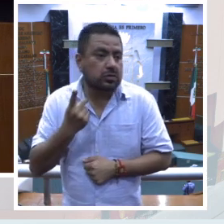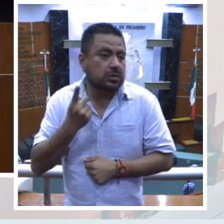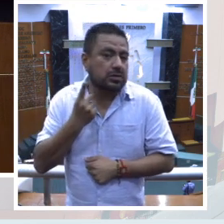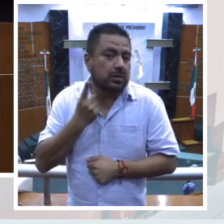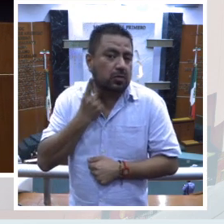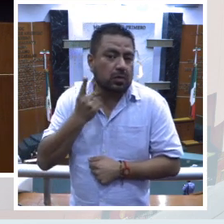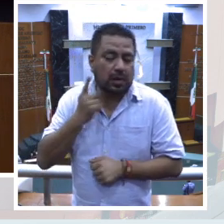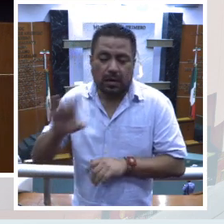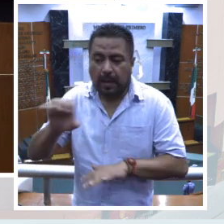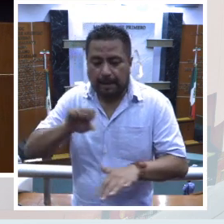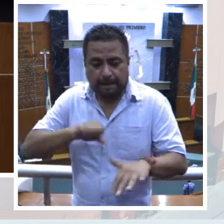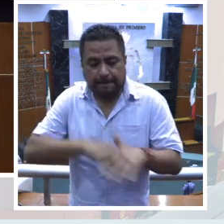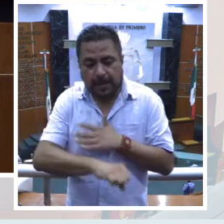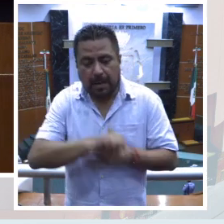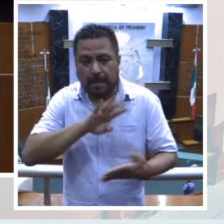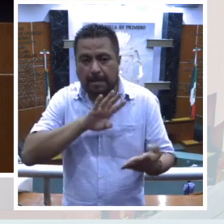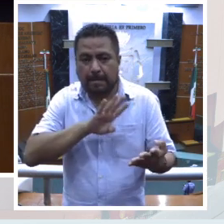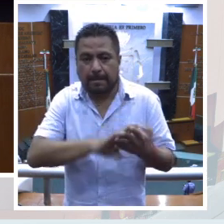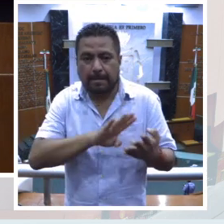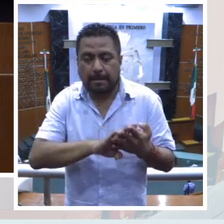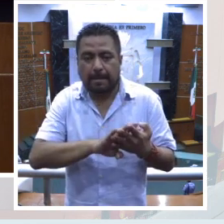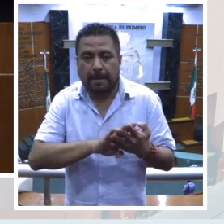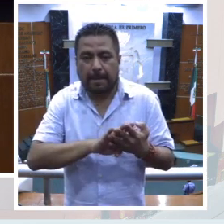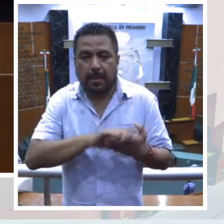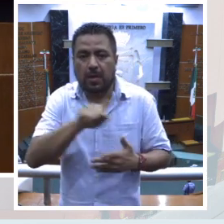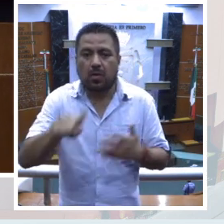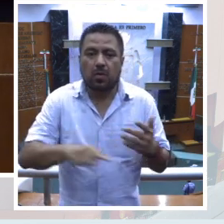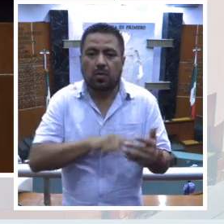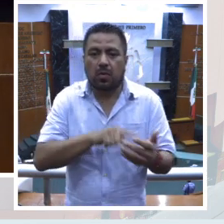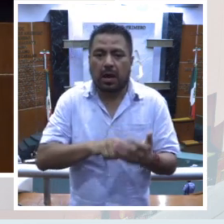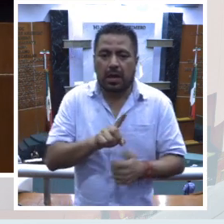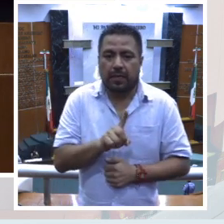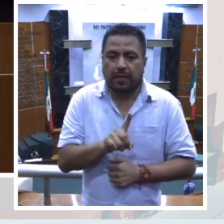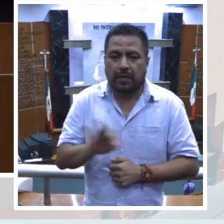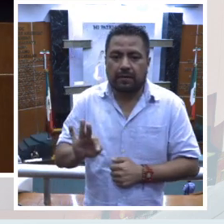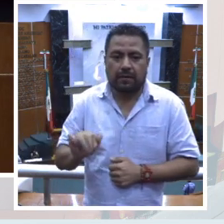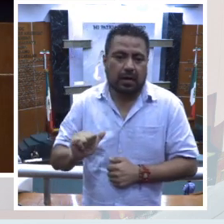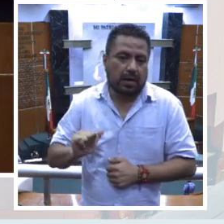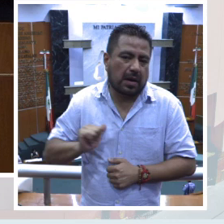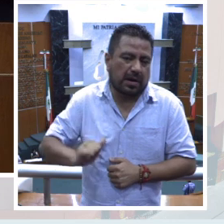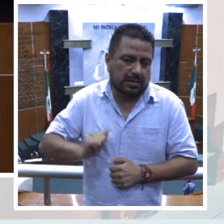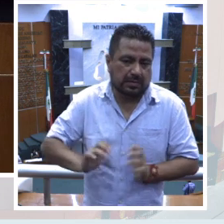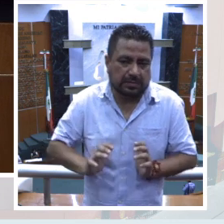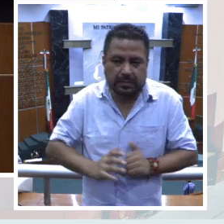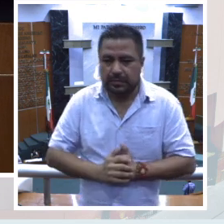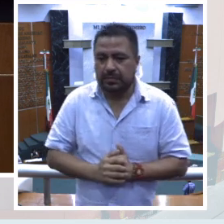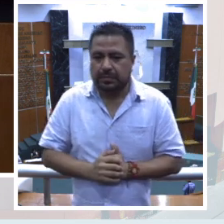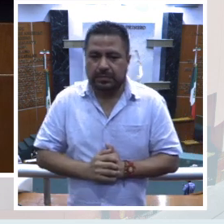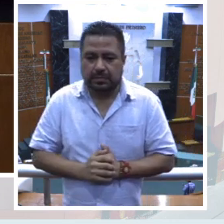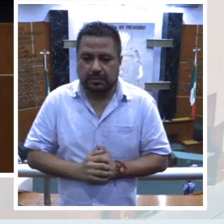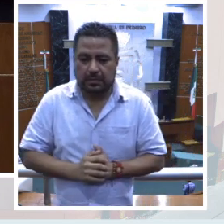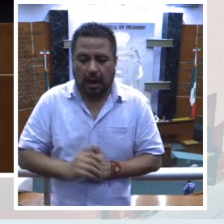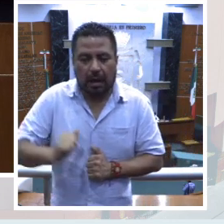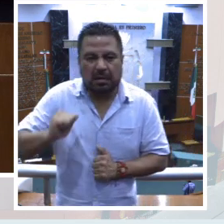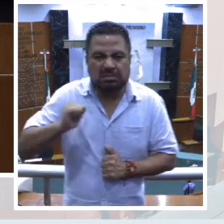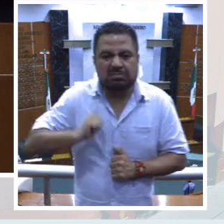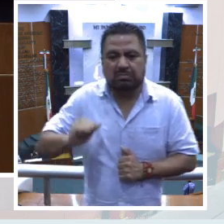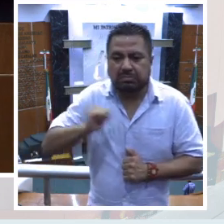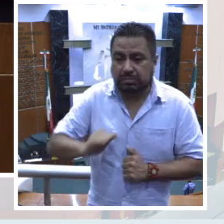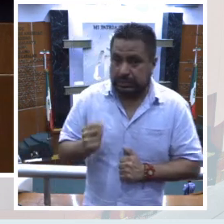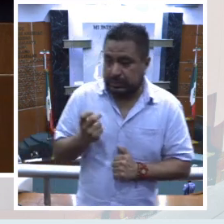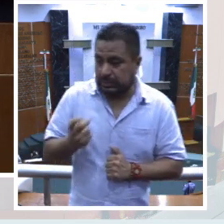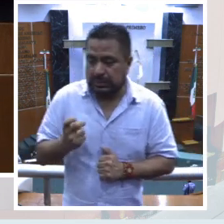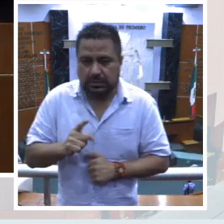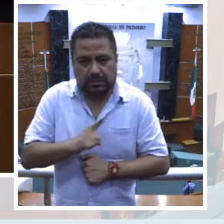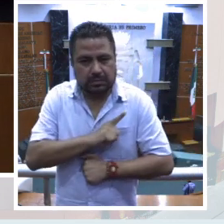los enviara presos a la penitenciaría del Distrito Federal tiempo es ya de